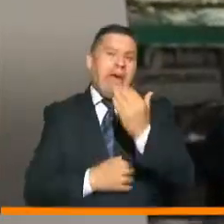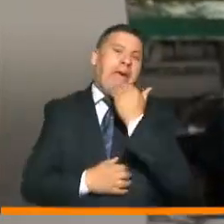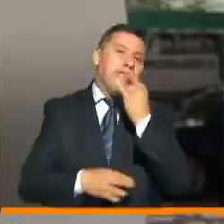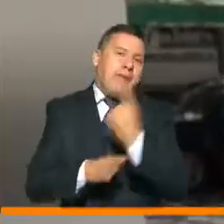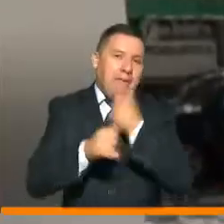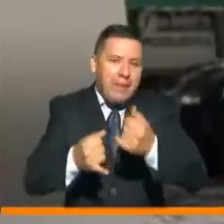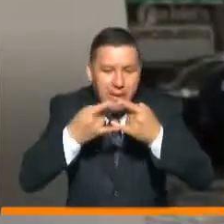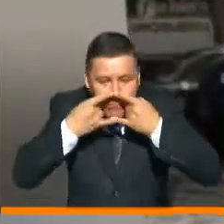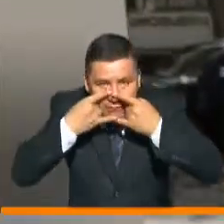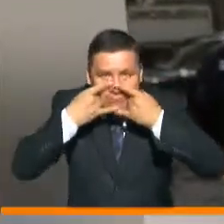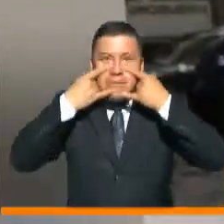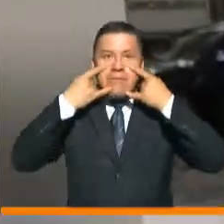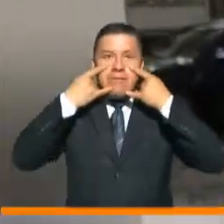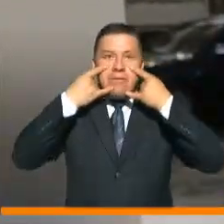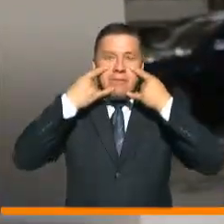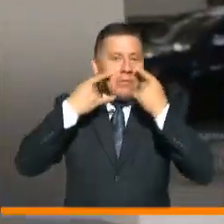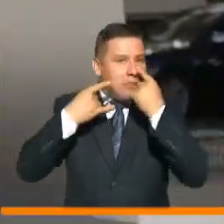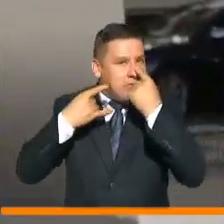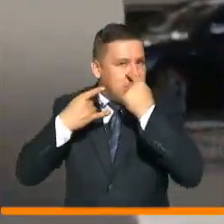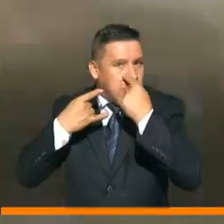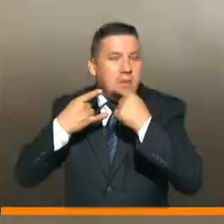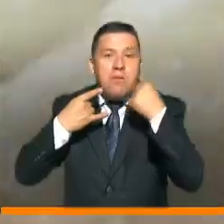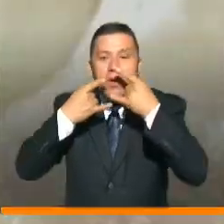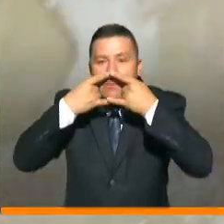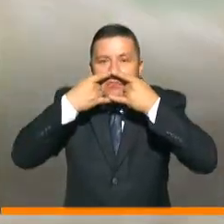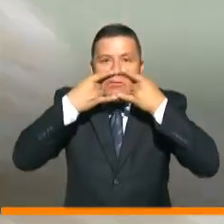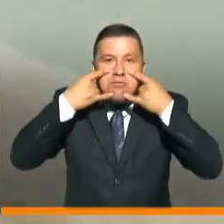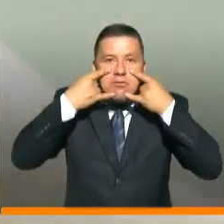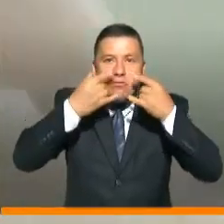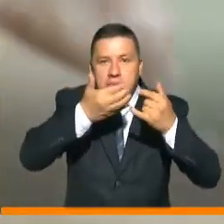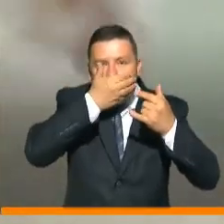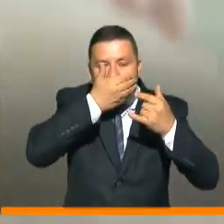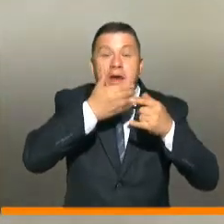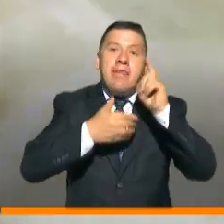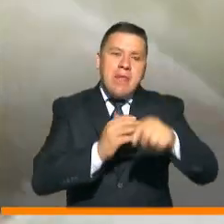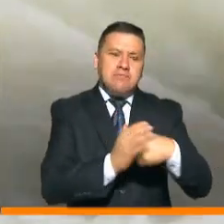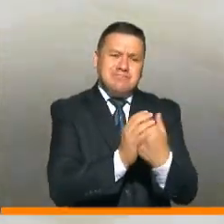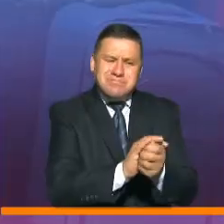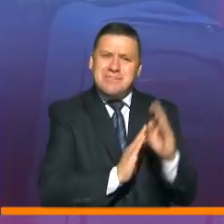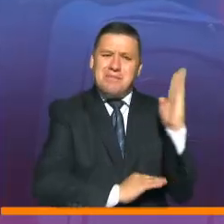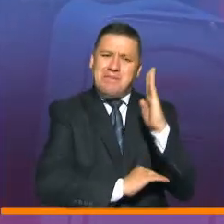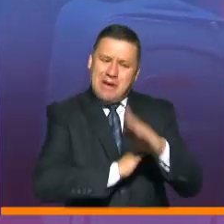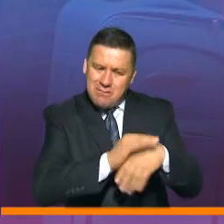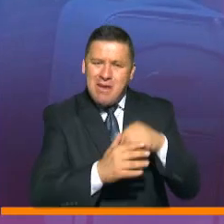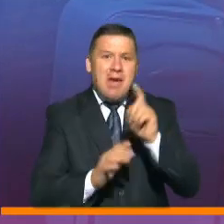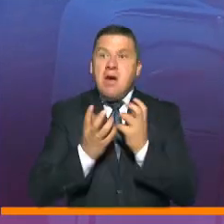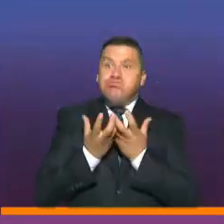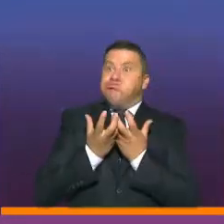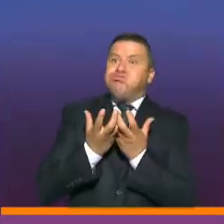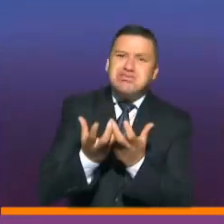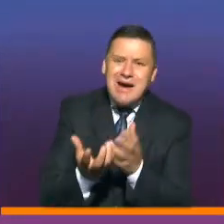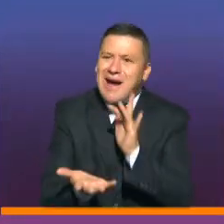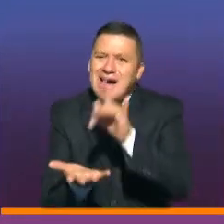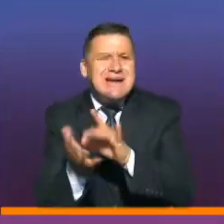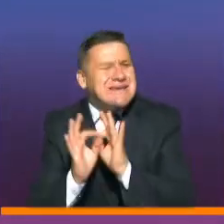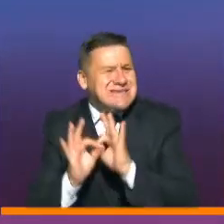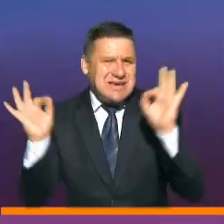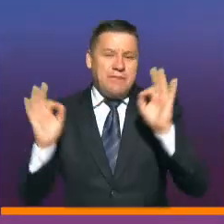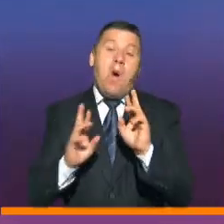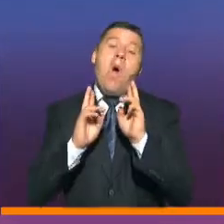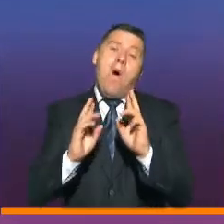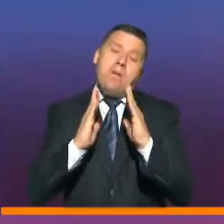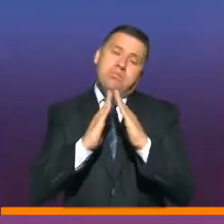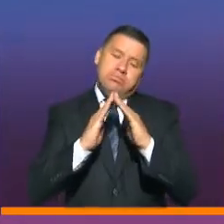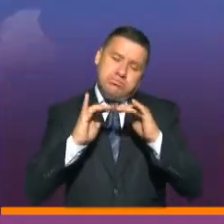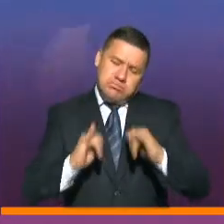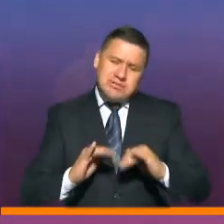el tapabocas correctamente, cubriendo nariz y boca. Además, lavar las manos con frecuencia, evitar aglomeraciones y procurar por permanecer